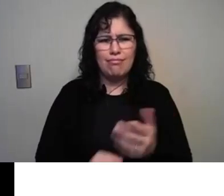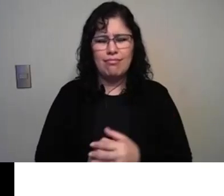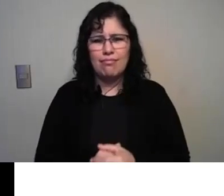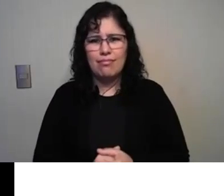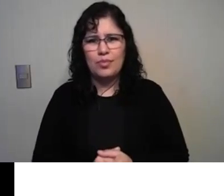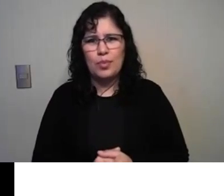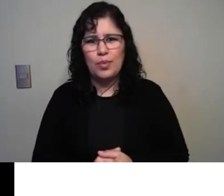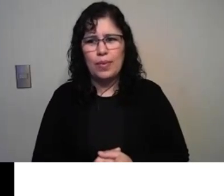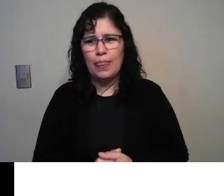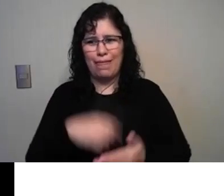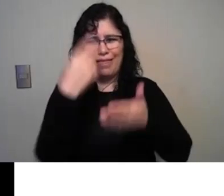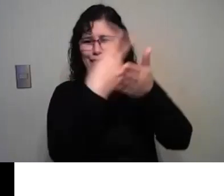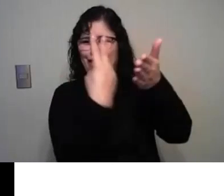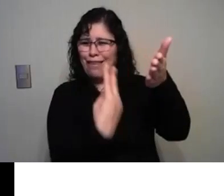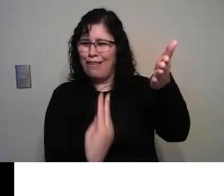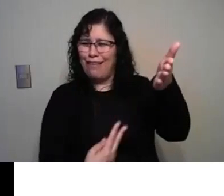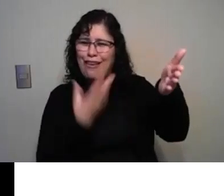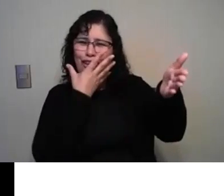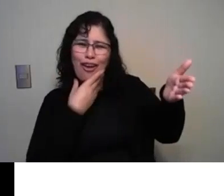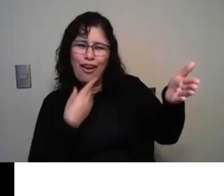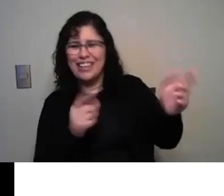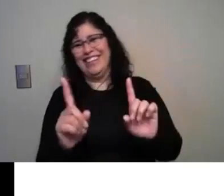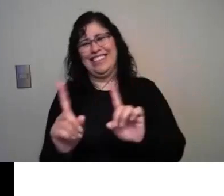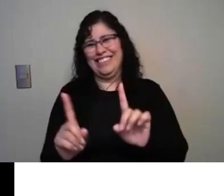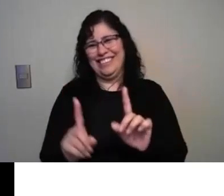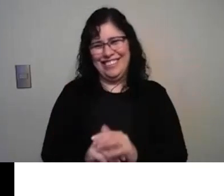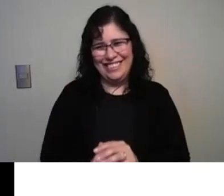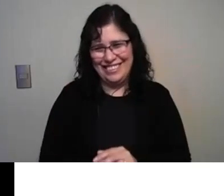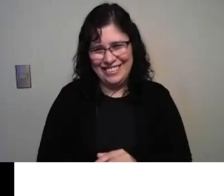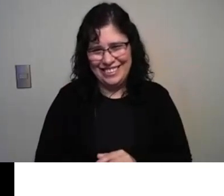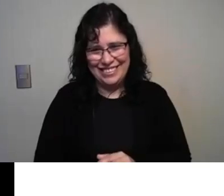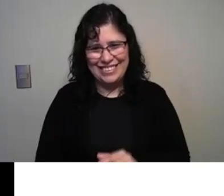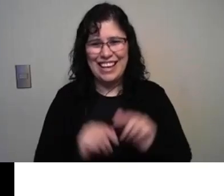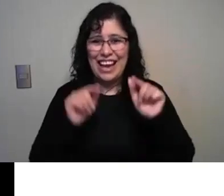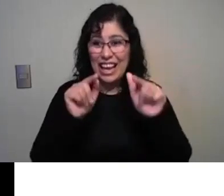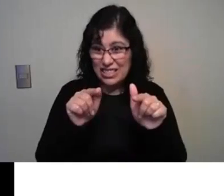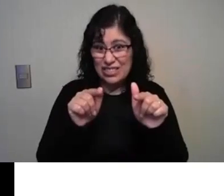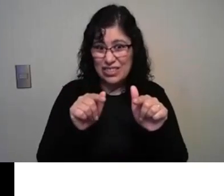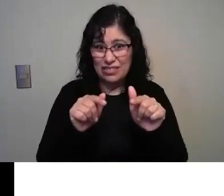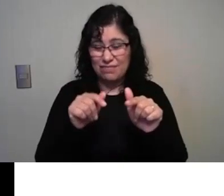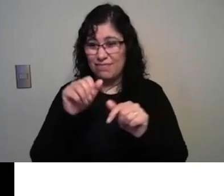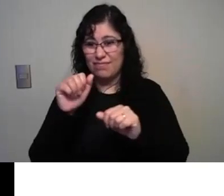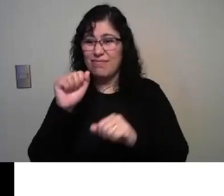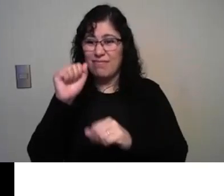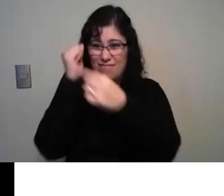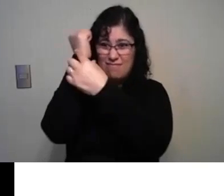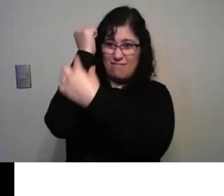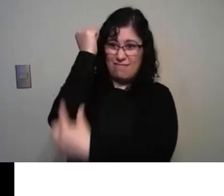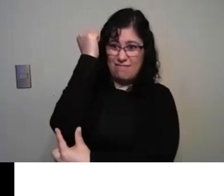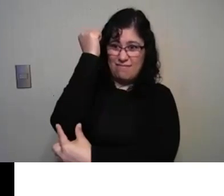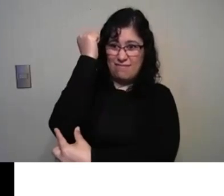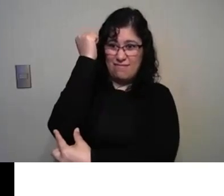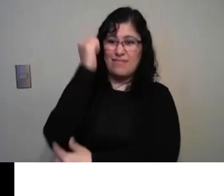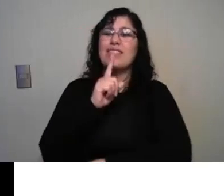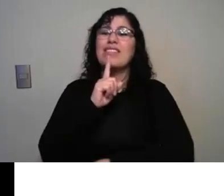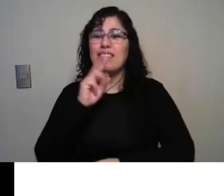es una pintura, no es una figura, ¿ya? Estos son axones, son tractos, ¿ya?